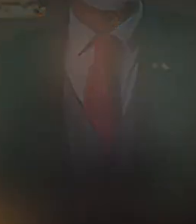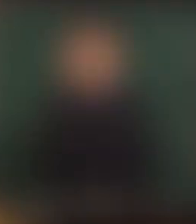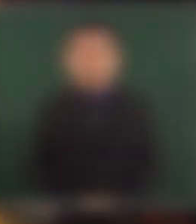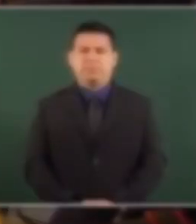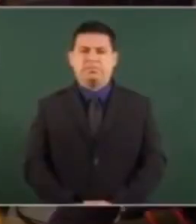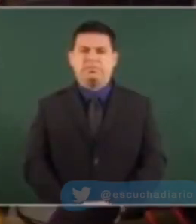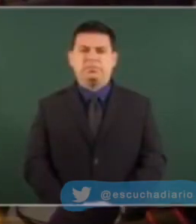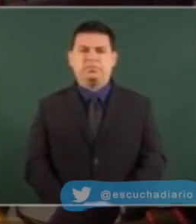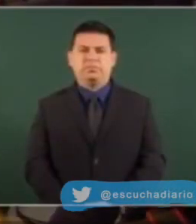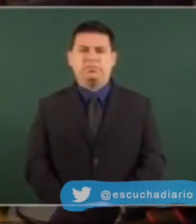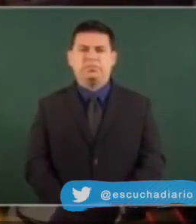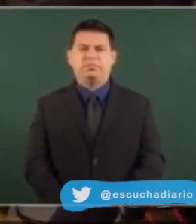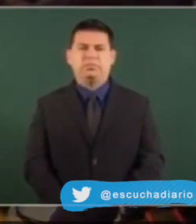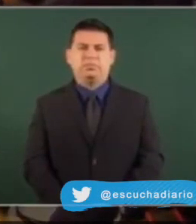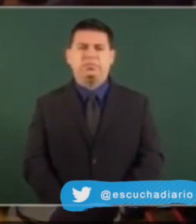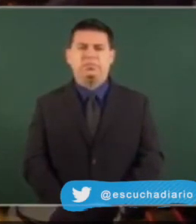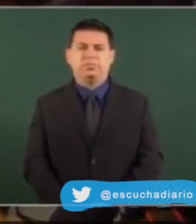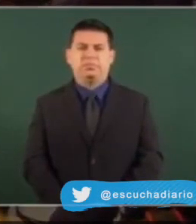El día de hoy llegaron